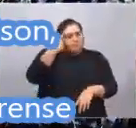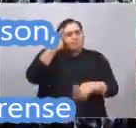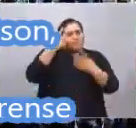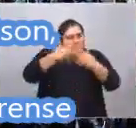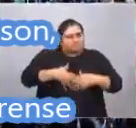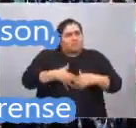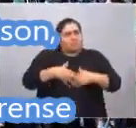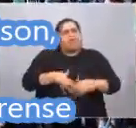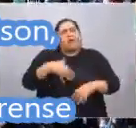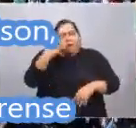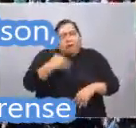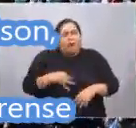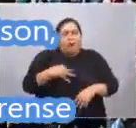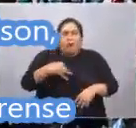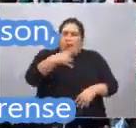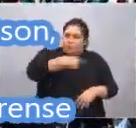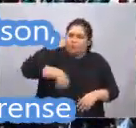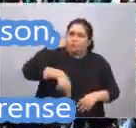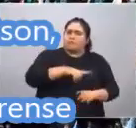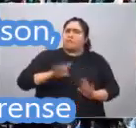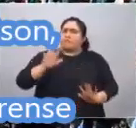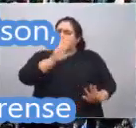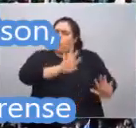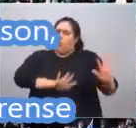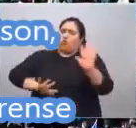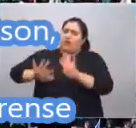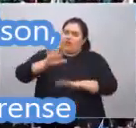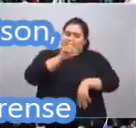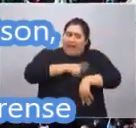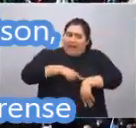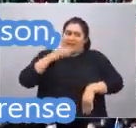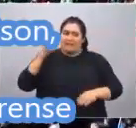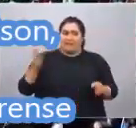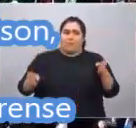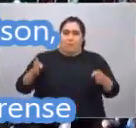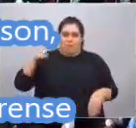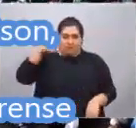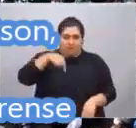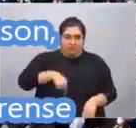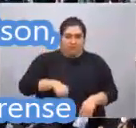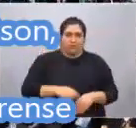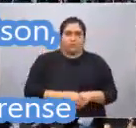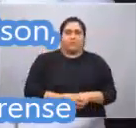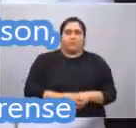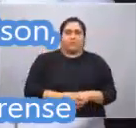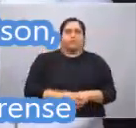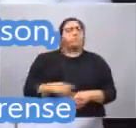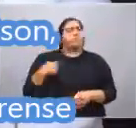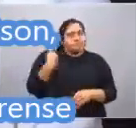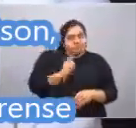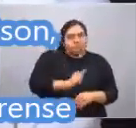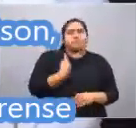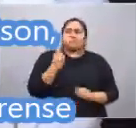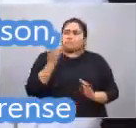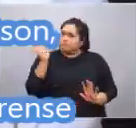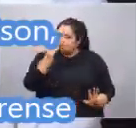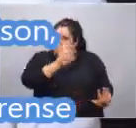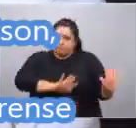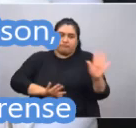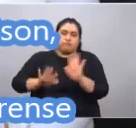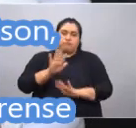y organizar la militancia en esta etapa. Estamos para elaborar